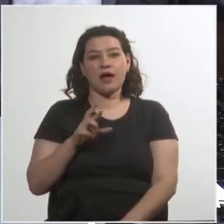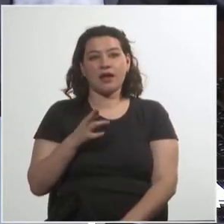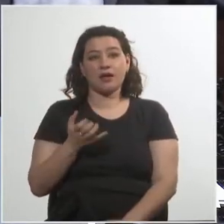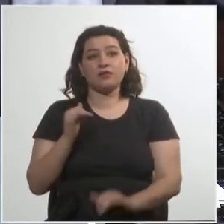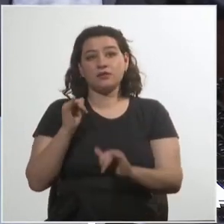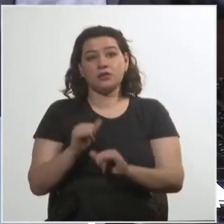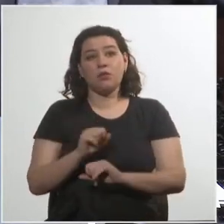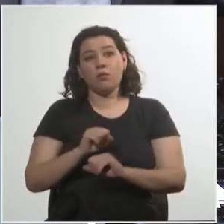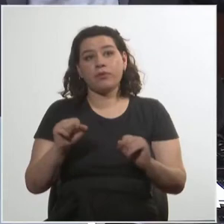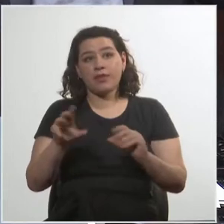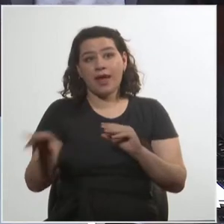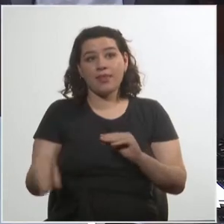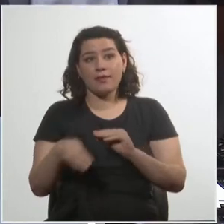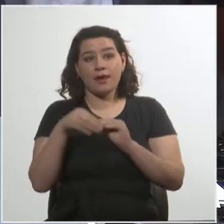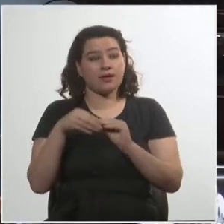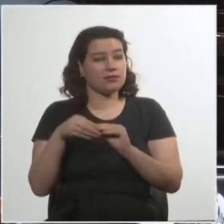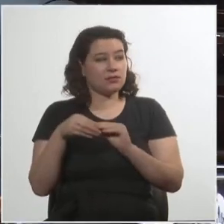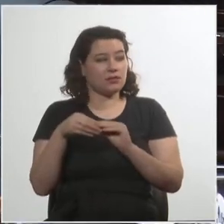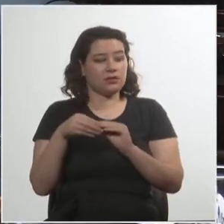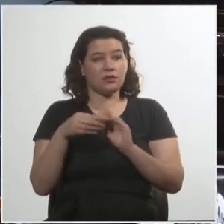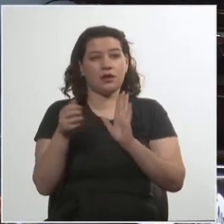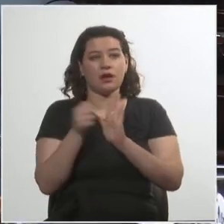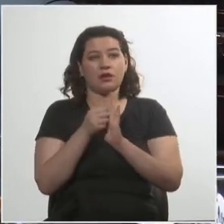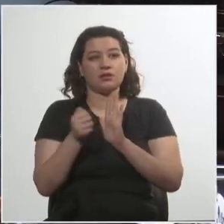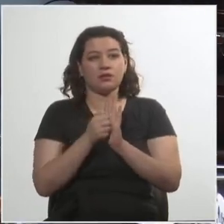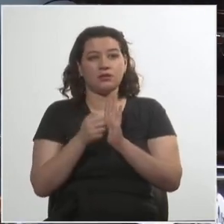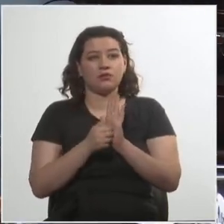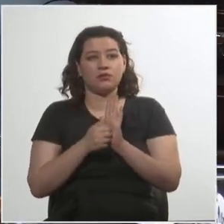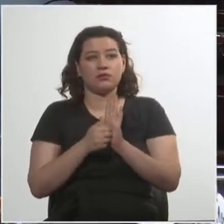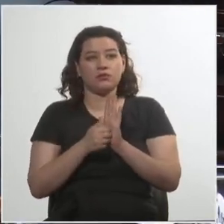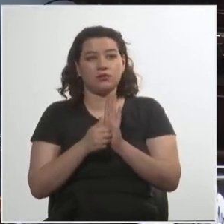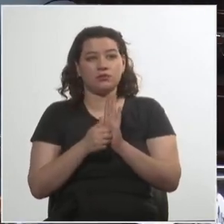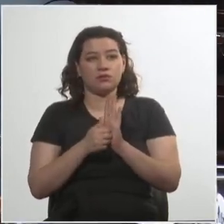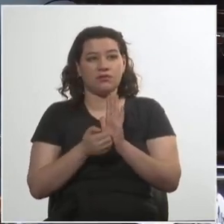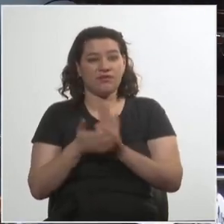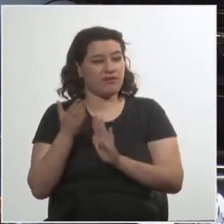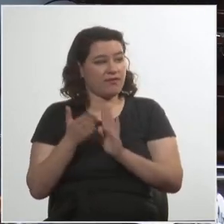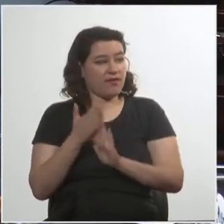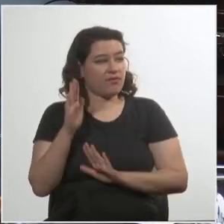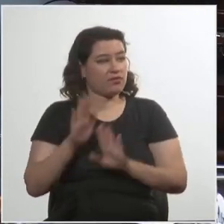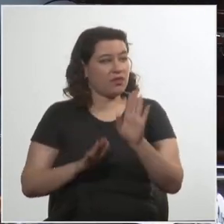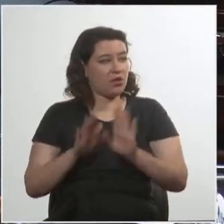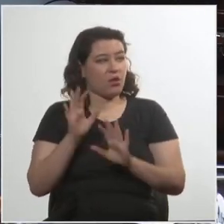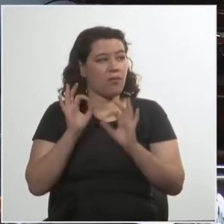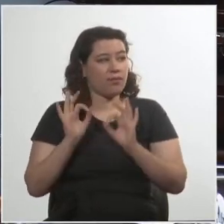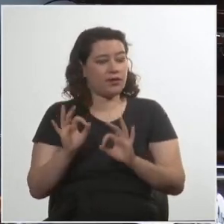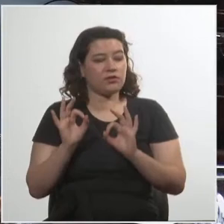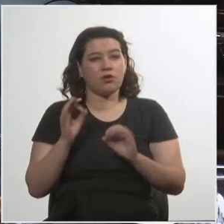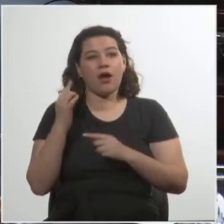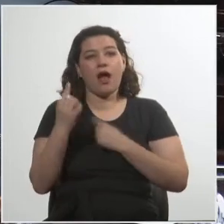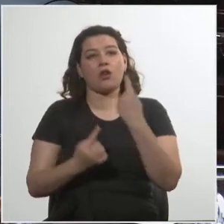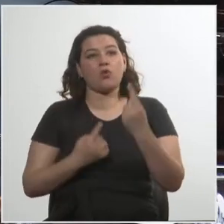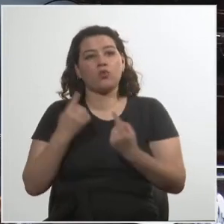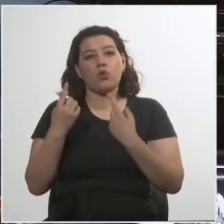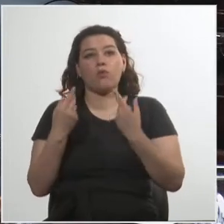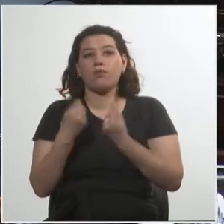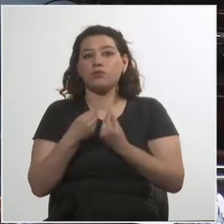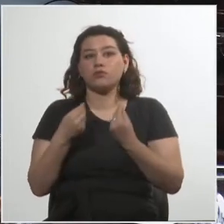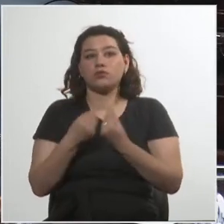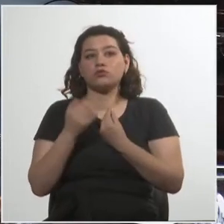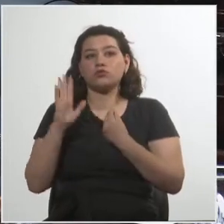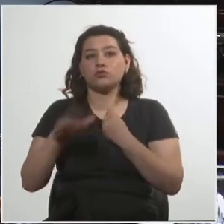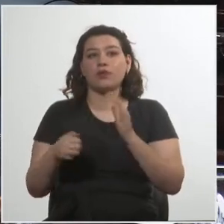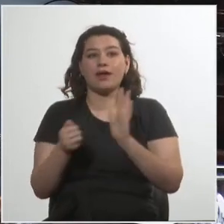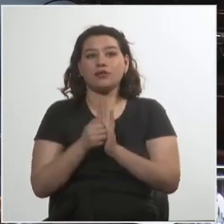visional Que es que en los en los artículos que votaríamos por unanimidad algunos muchos son